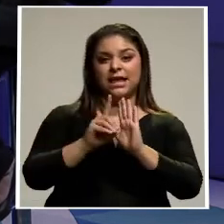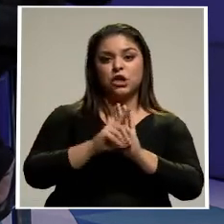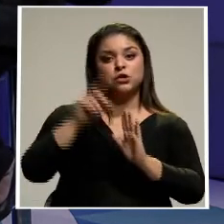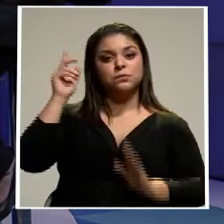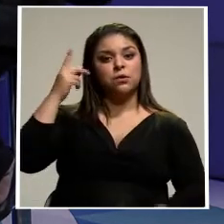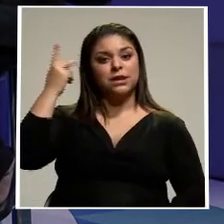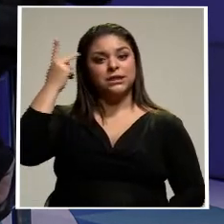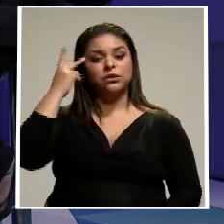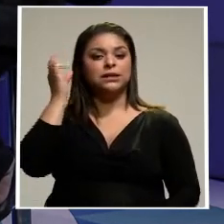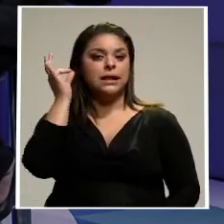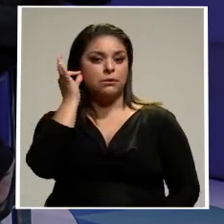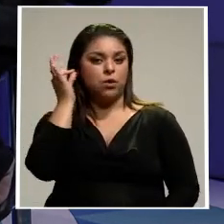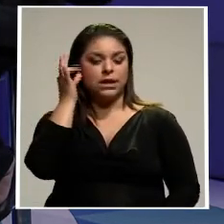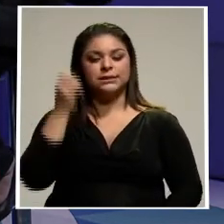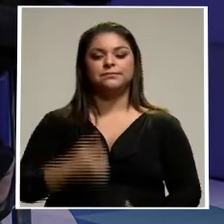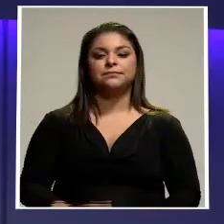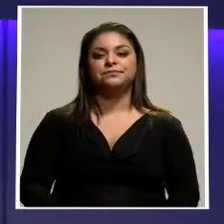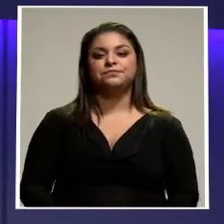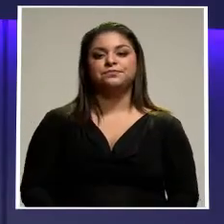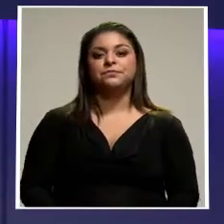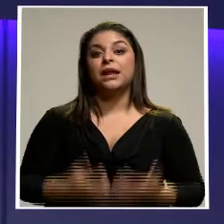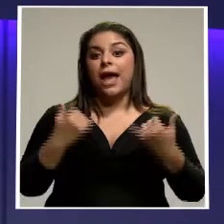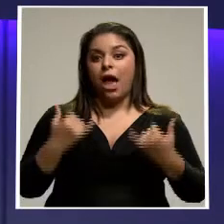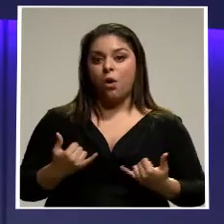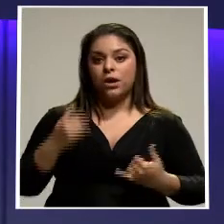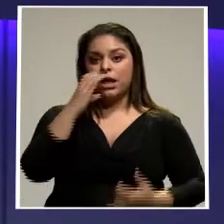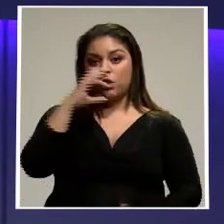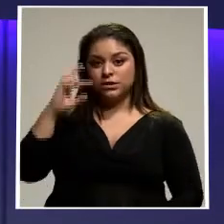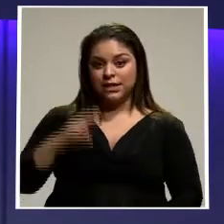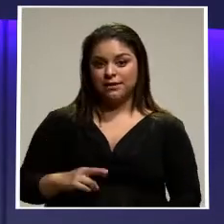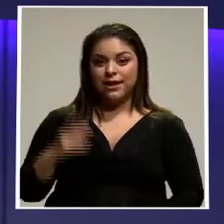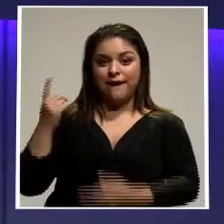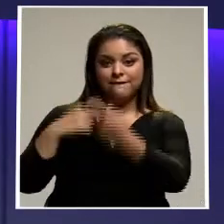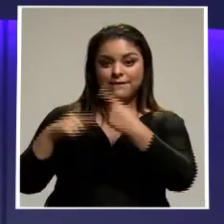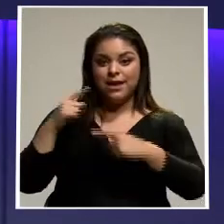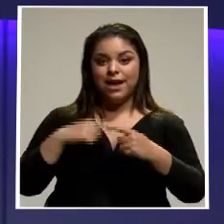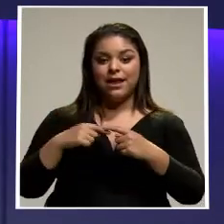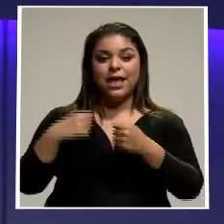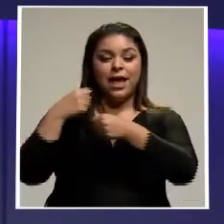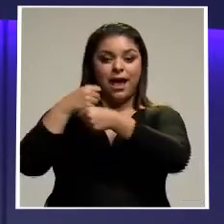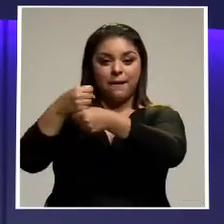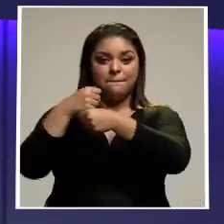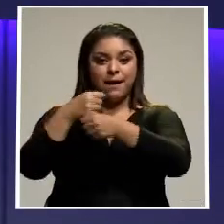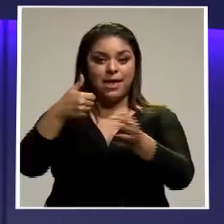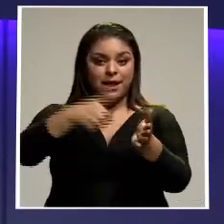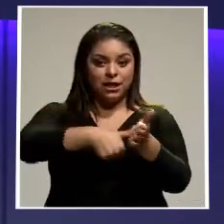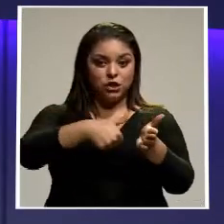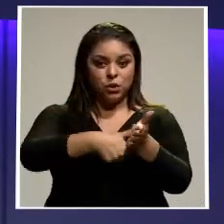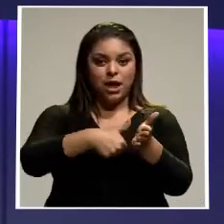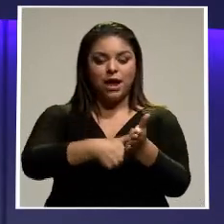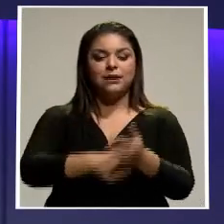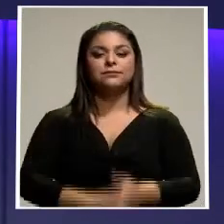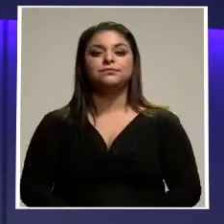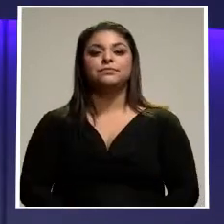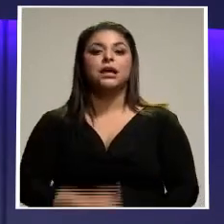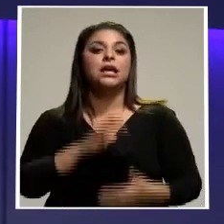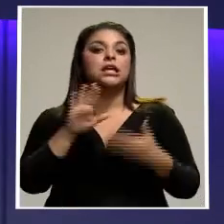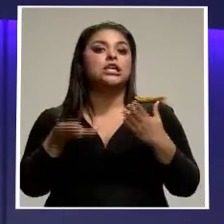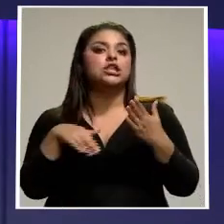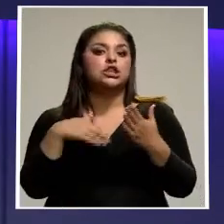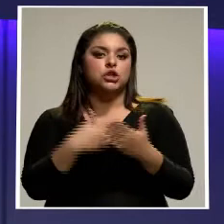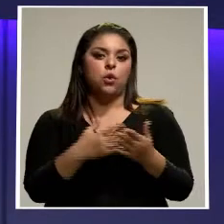mujeres. Ahora, en Costa Rica viene una campaña electoral y todo indica, todavía no está